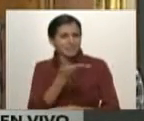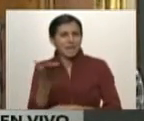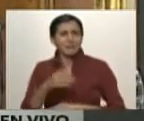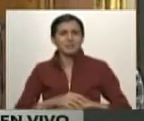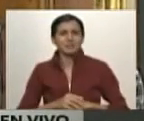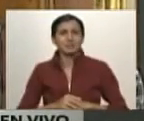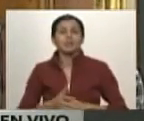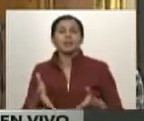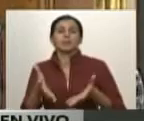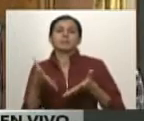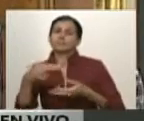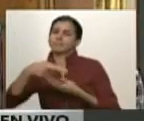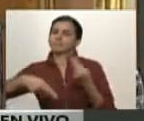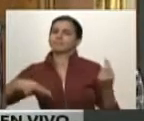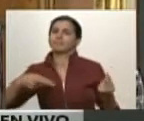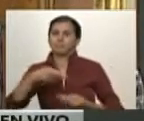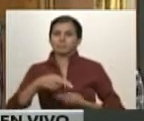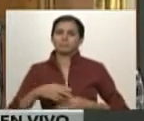fuerzas revolucionarias